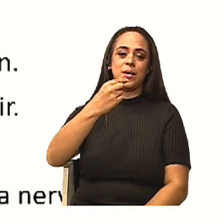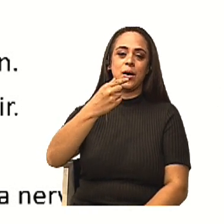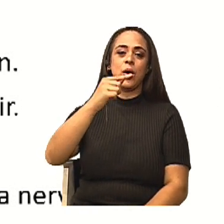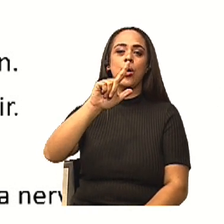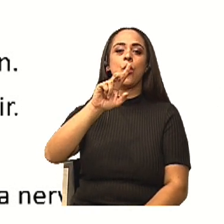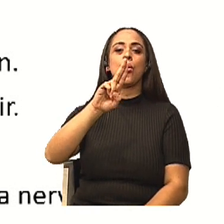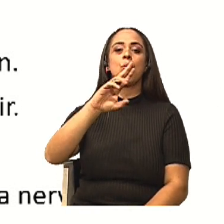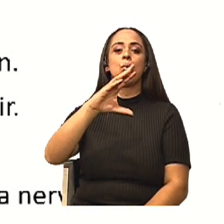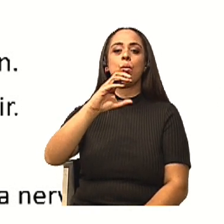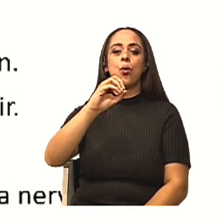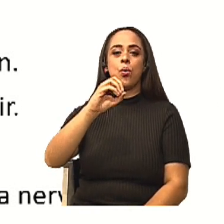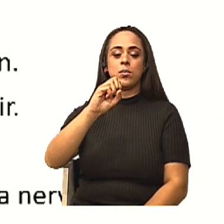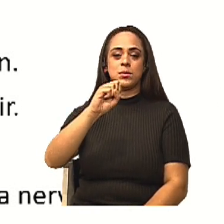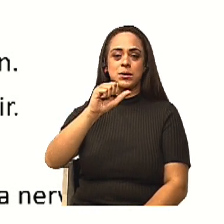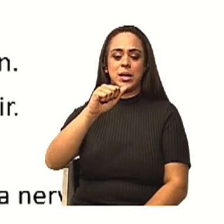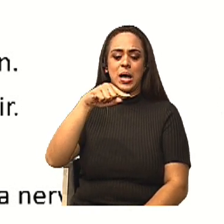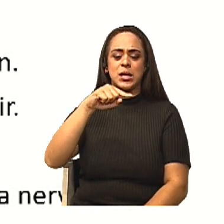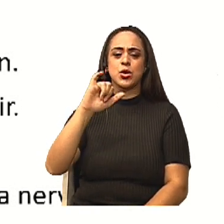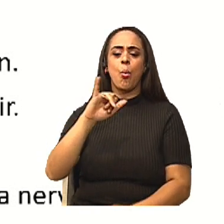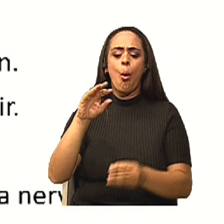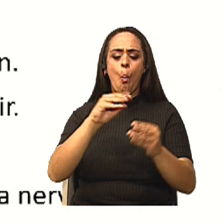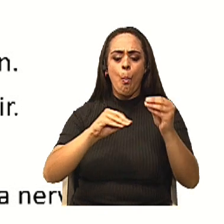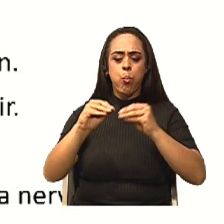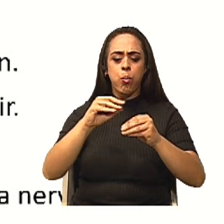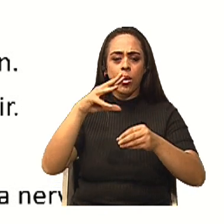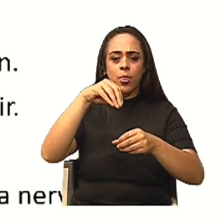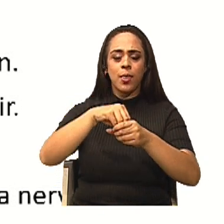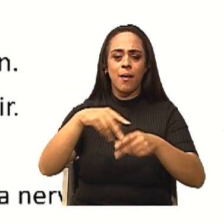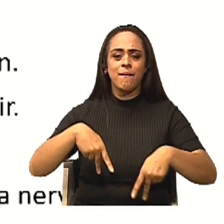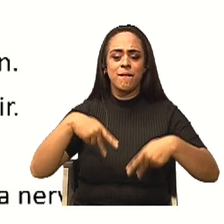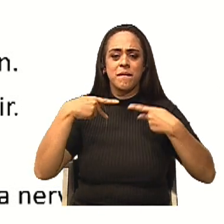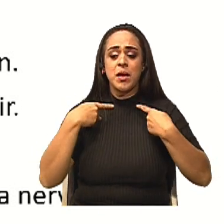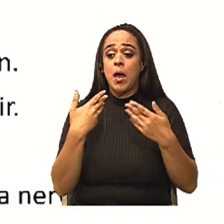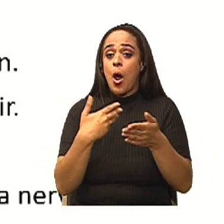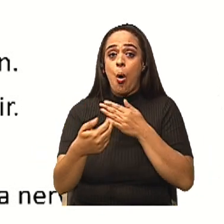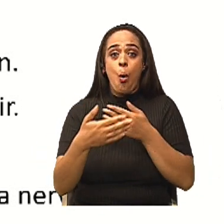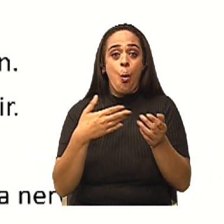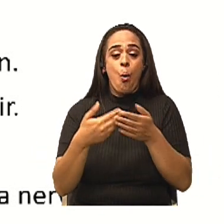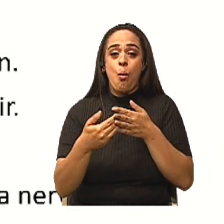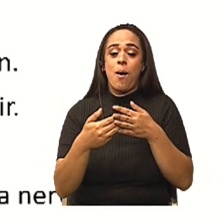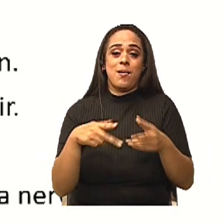la fotosíntesis en las plantas y cualquier otro ser vivo